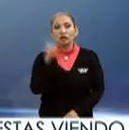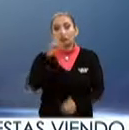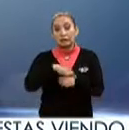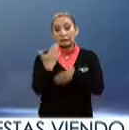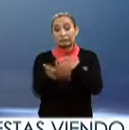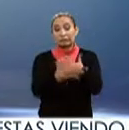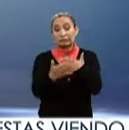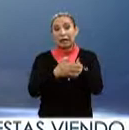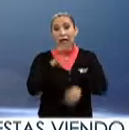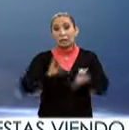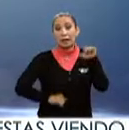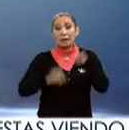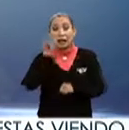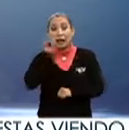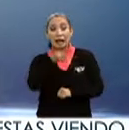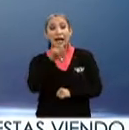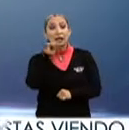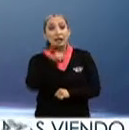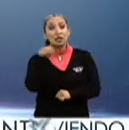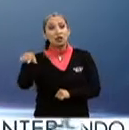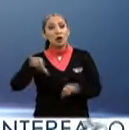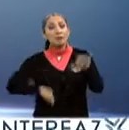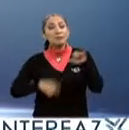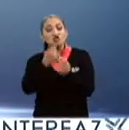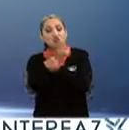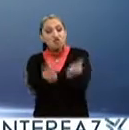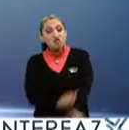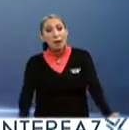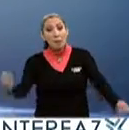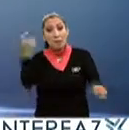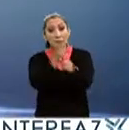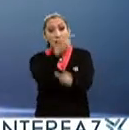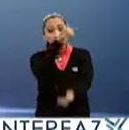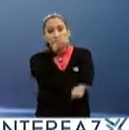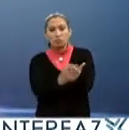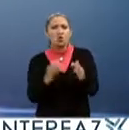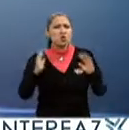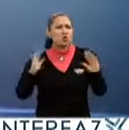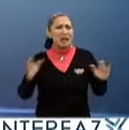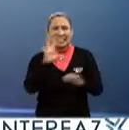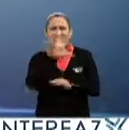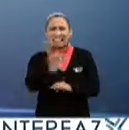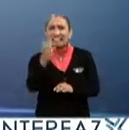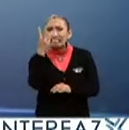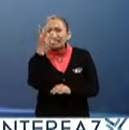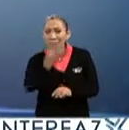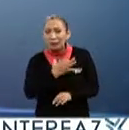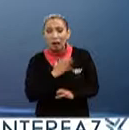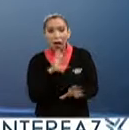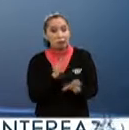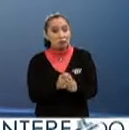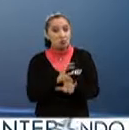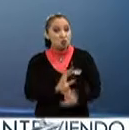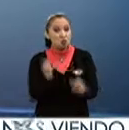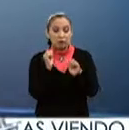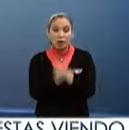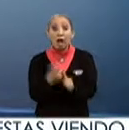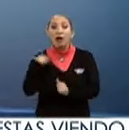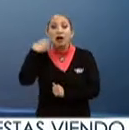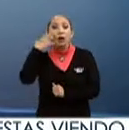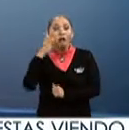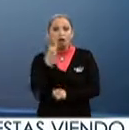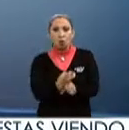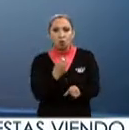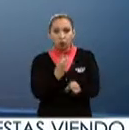termine prácticamente la actividad. Jalisco en la actividad infantil es primer lugar, espectacular, 503 medallas en total, ya no se va a mover. Nuevo León va a